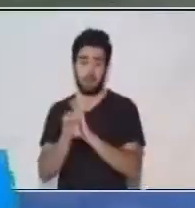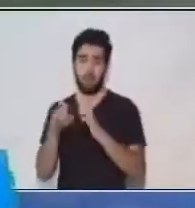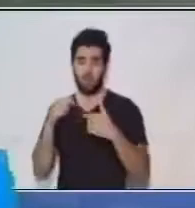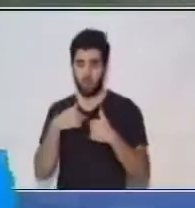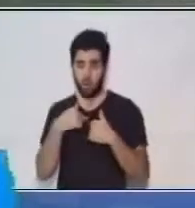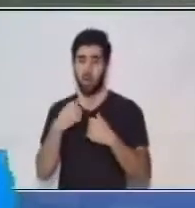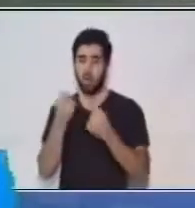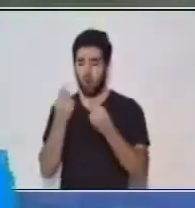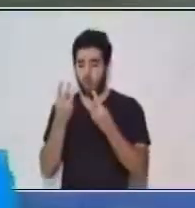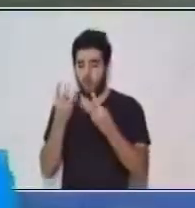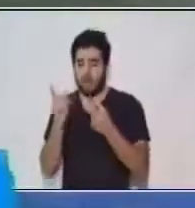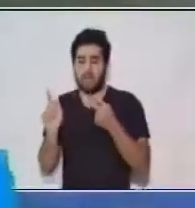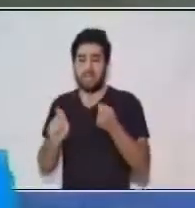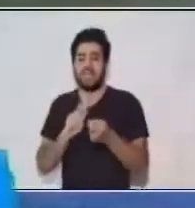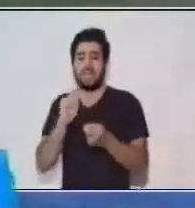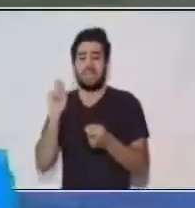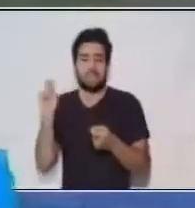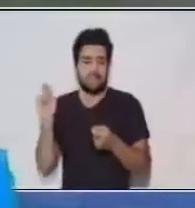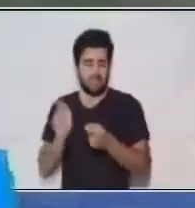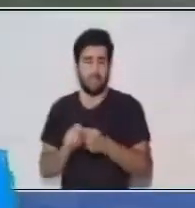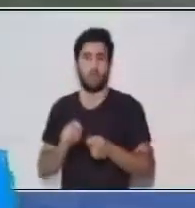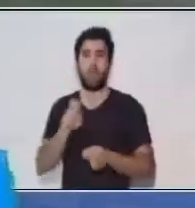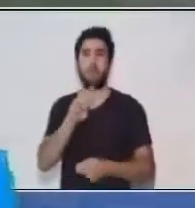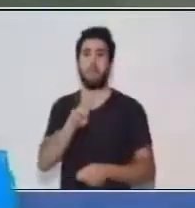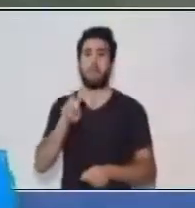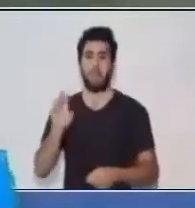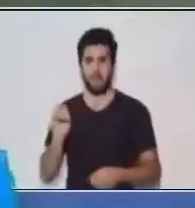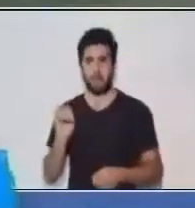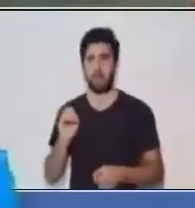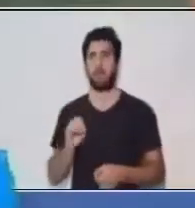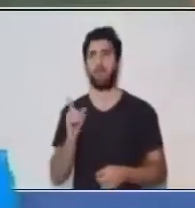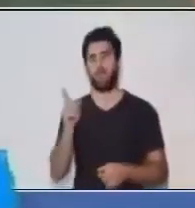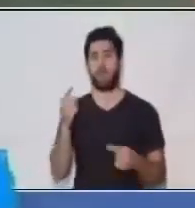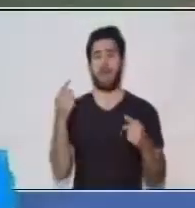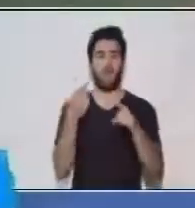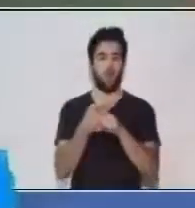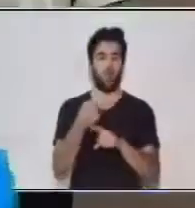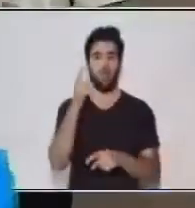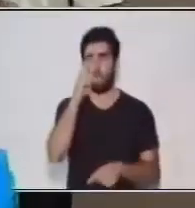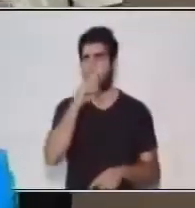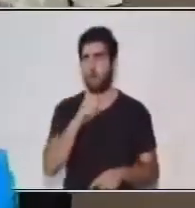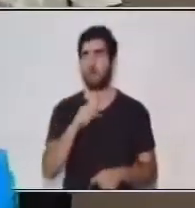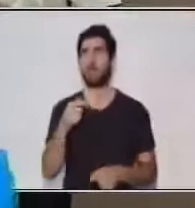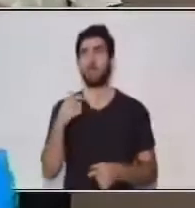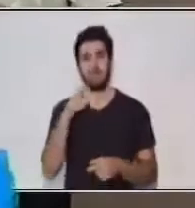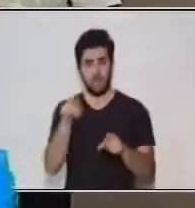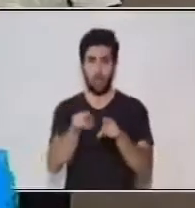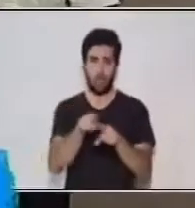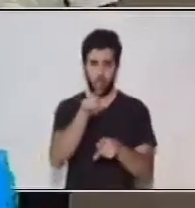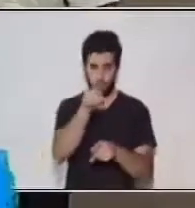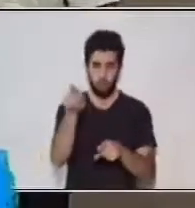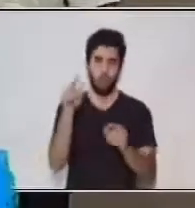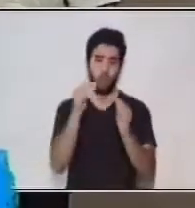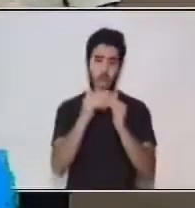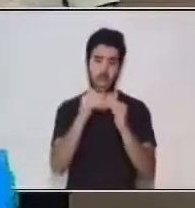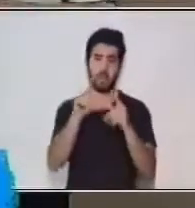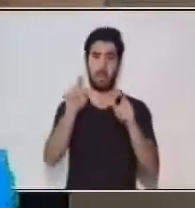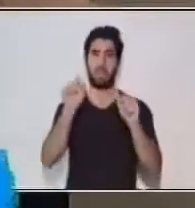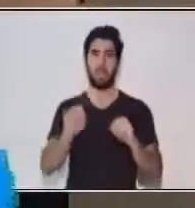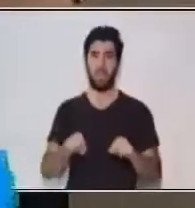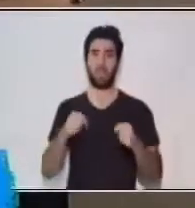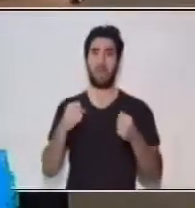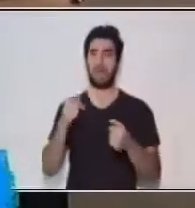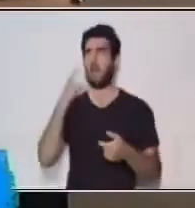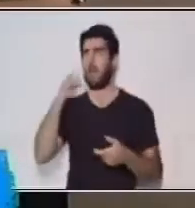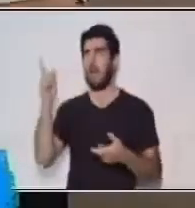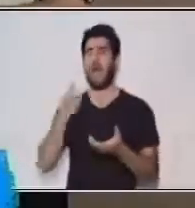exacto, sin ningún error, ¿verdad? Pues invitamos que en casa lo traten de hacer en su calculadora, ya que este tema se